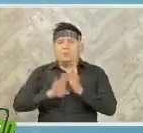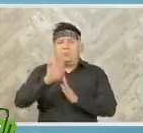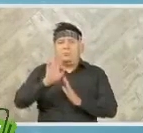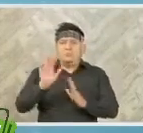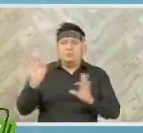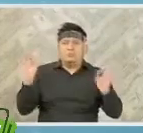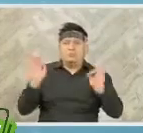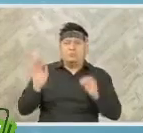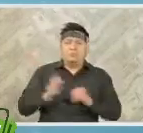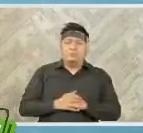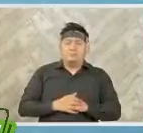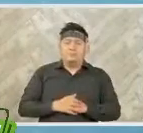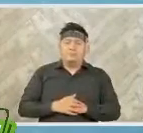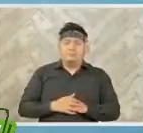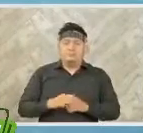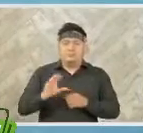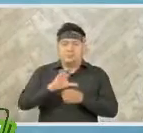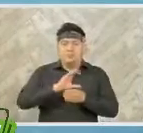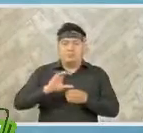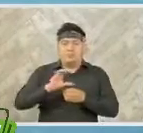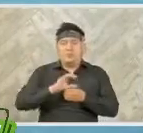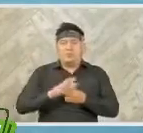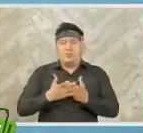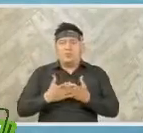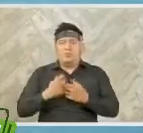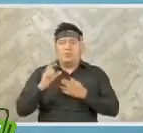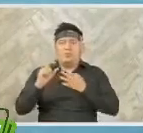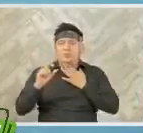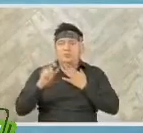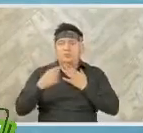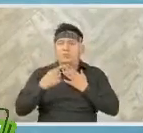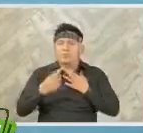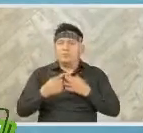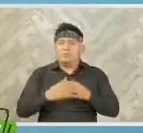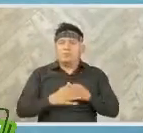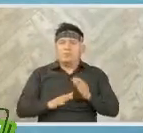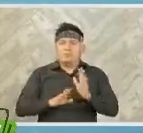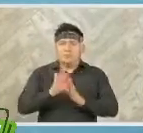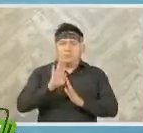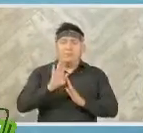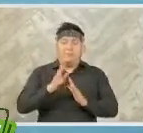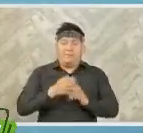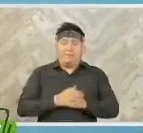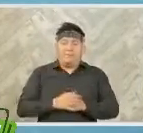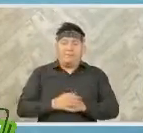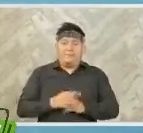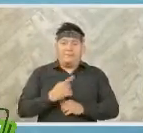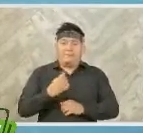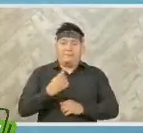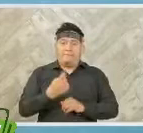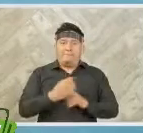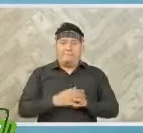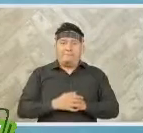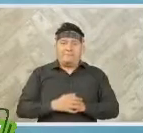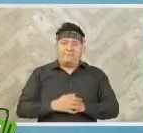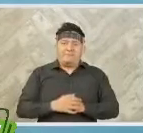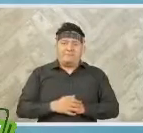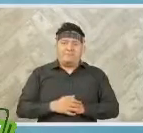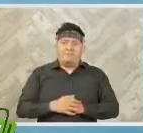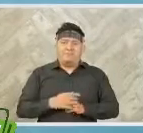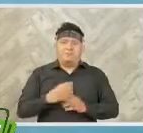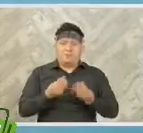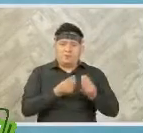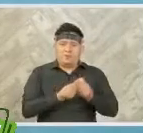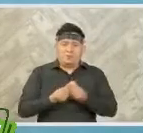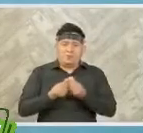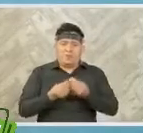desarrollo de la ciudad y del municipio en general, sino que sean unos motores de productividad, como lo acaban de mencionar también nuestros compañeros